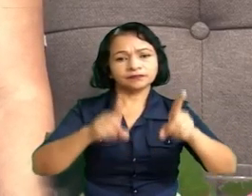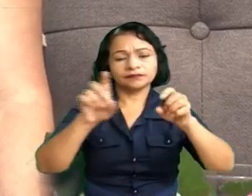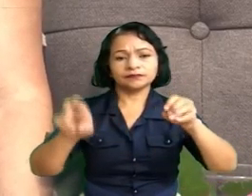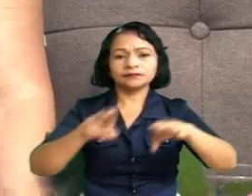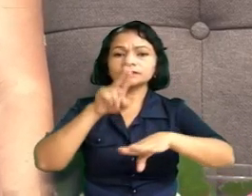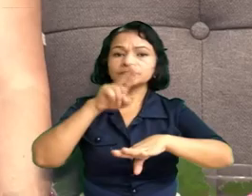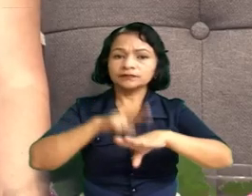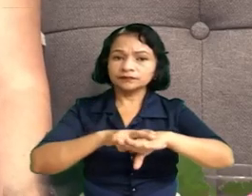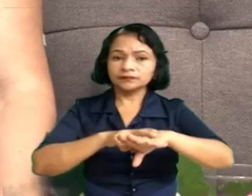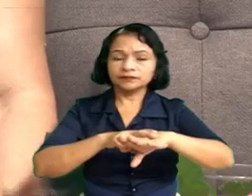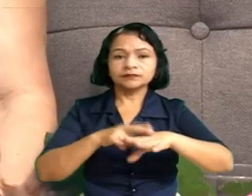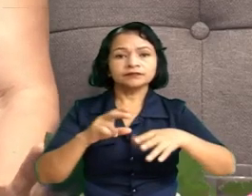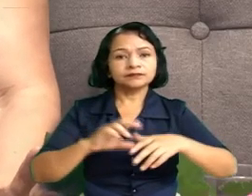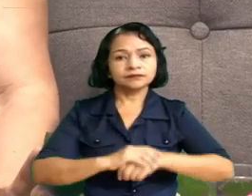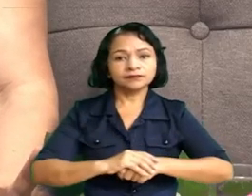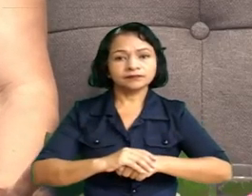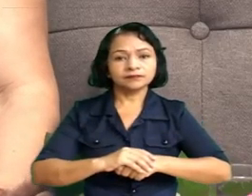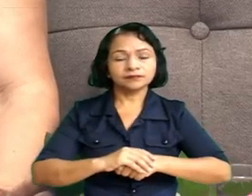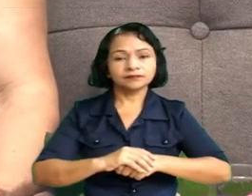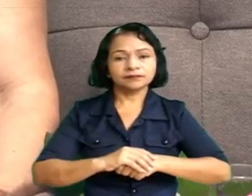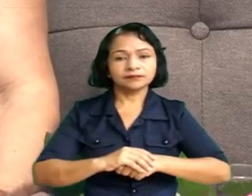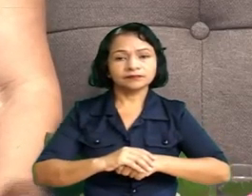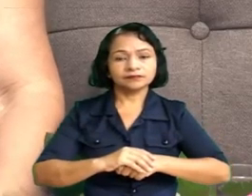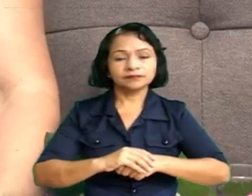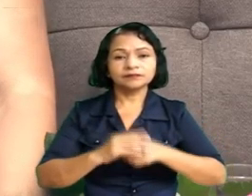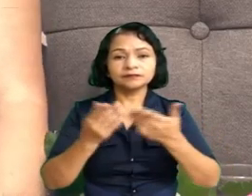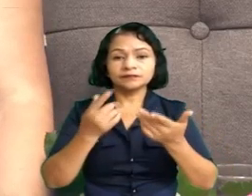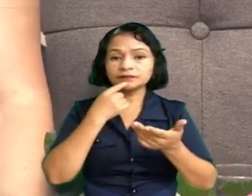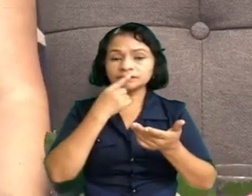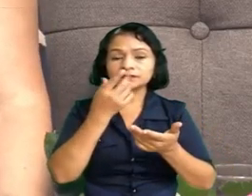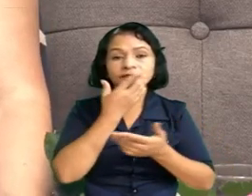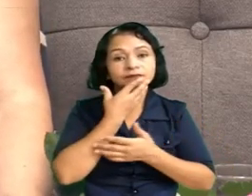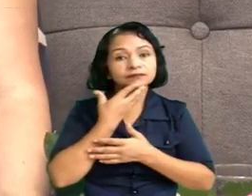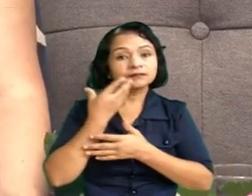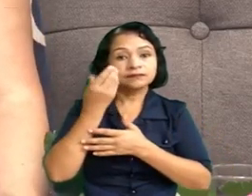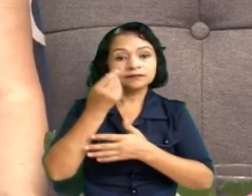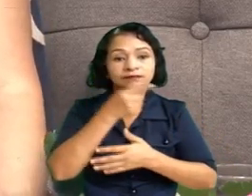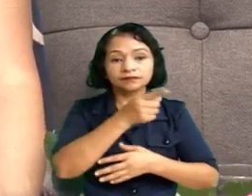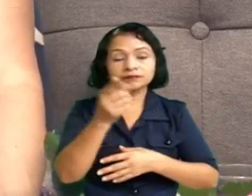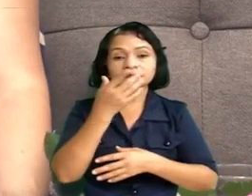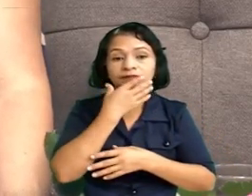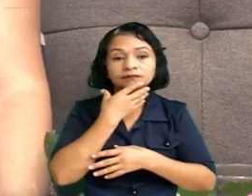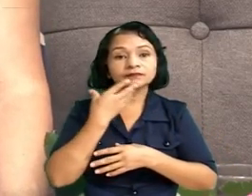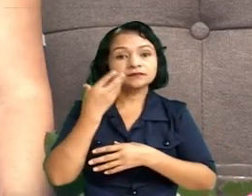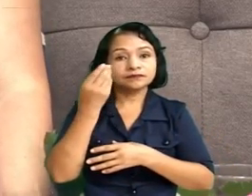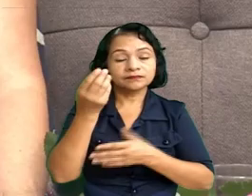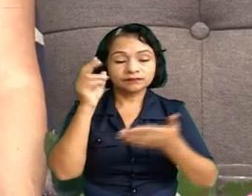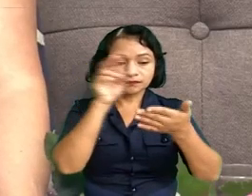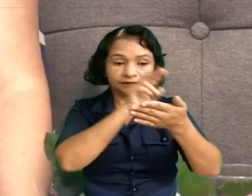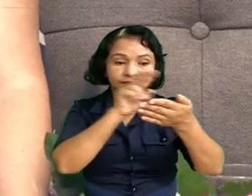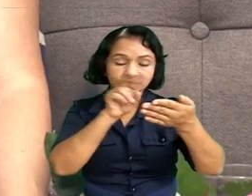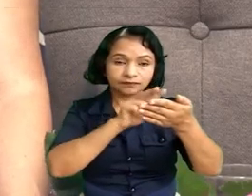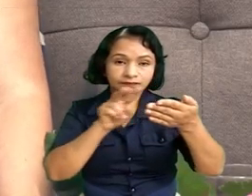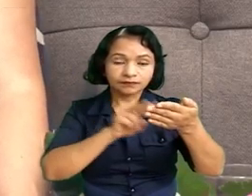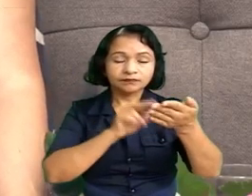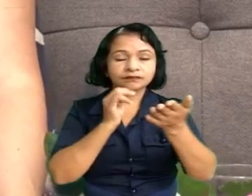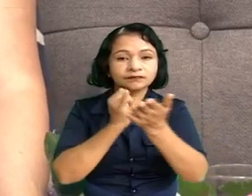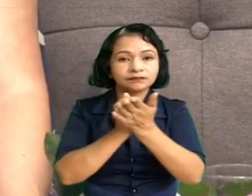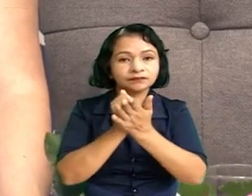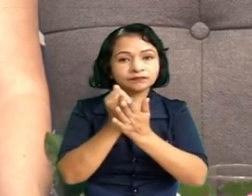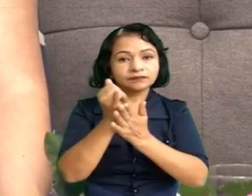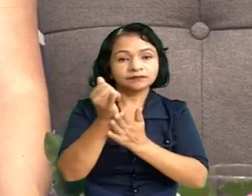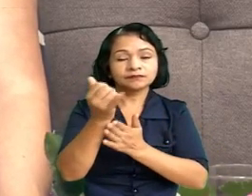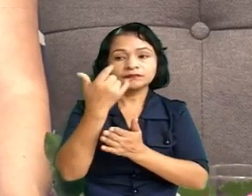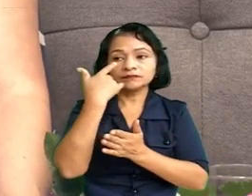nacional y pues de instar a los jóvenes, especialmente a nuestros jóvenes, que lean, que investiguen y